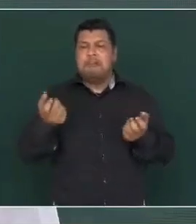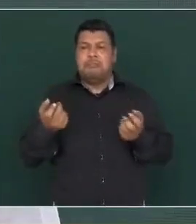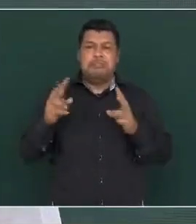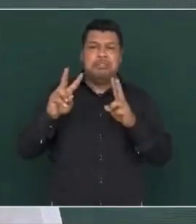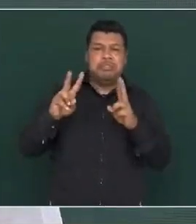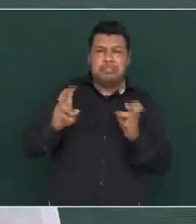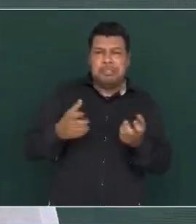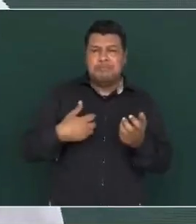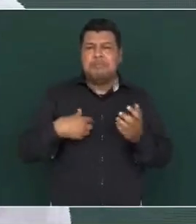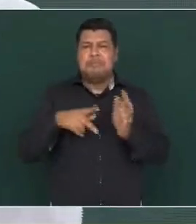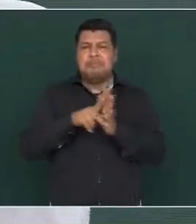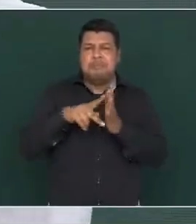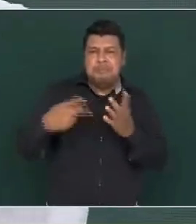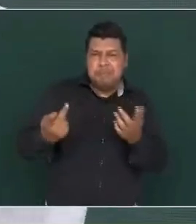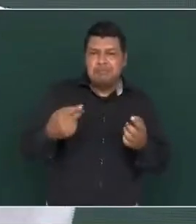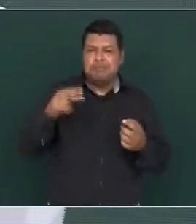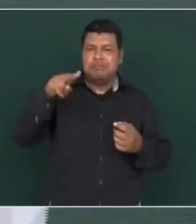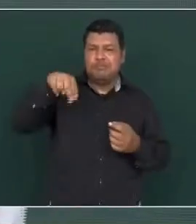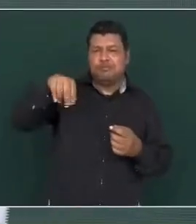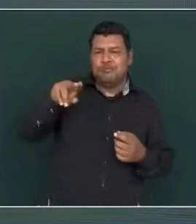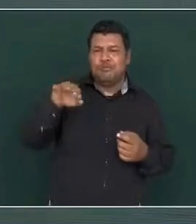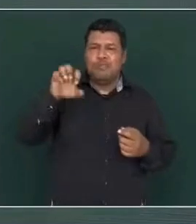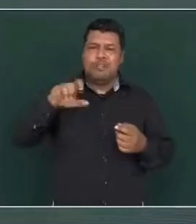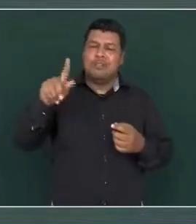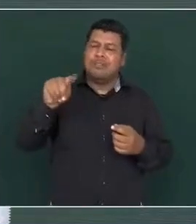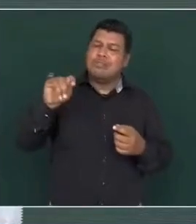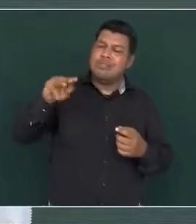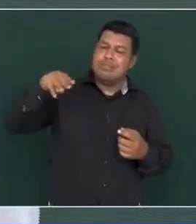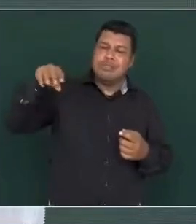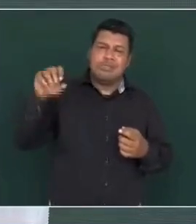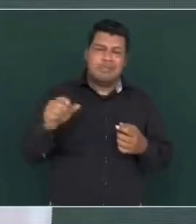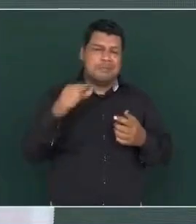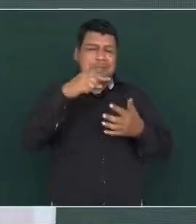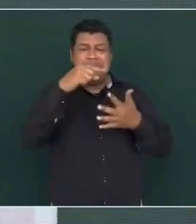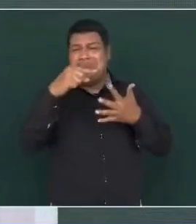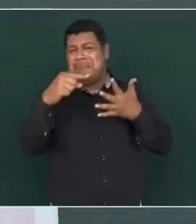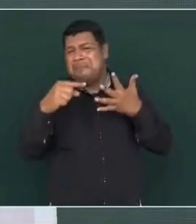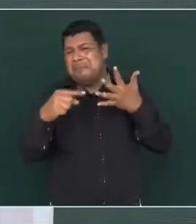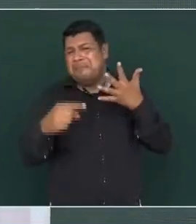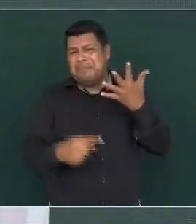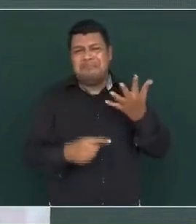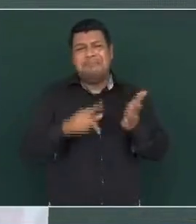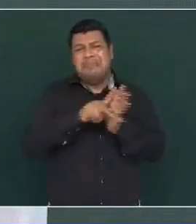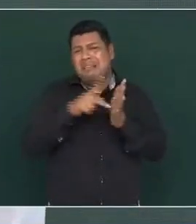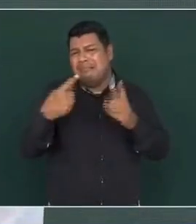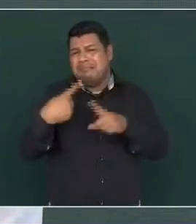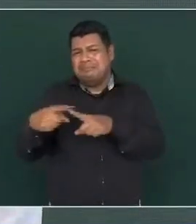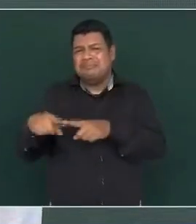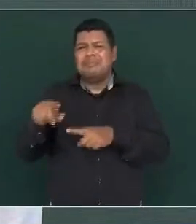Financial Times o el Wall Street Journal, ya ni hablemos del Reforma, ¿no?